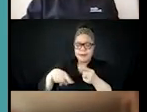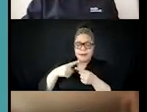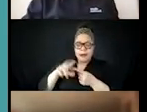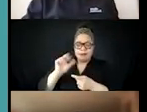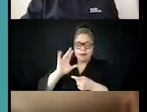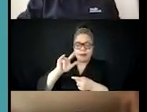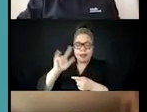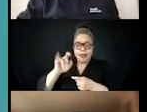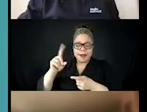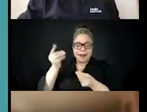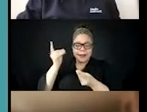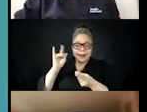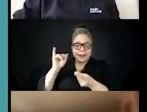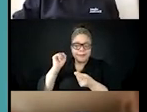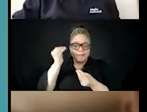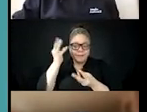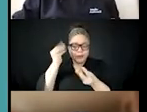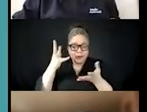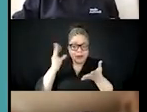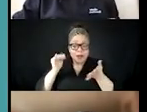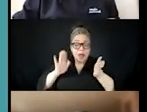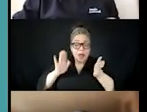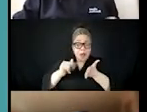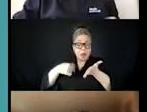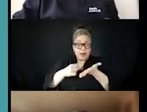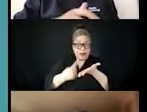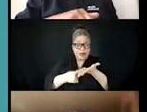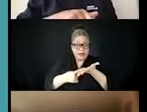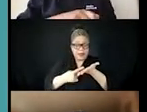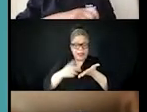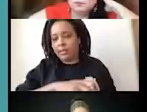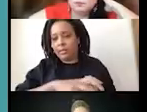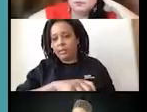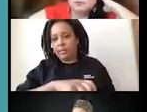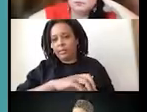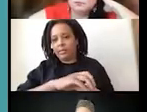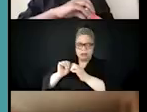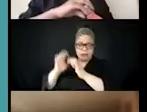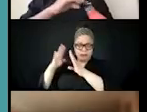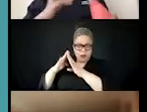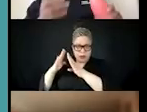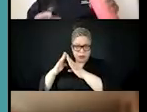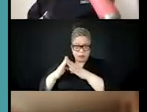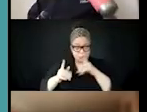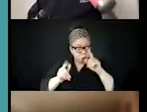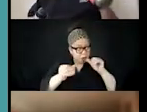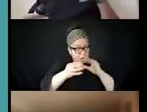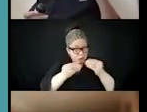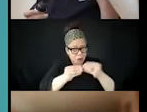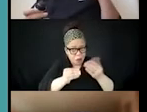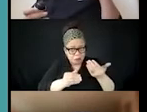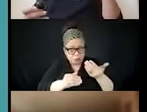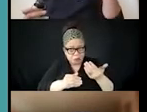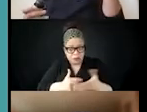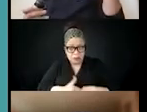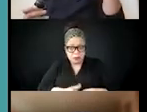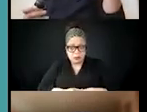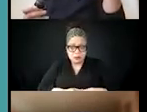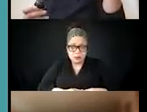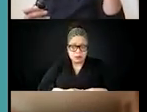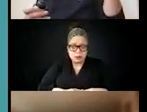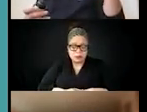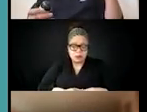también para crear confianza en la comunidad entre estas comunidades sí específicamente cuando